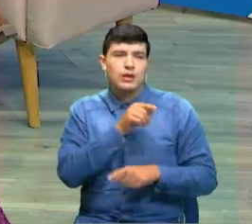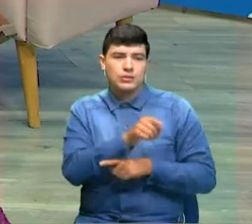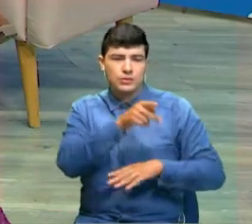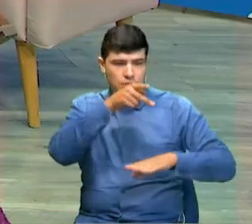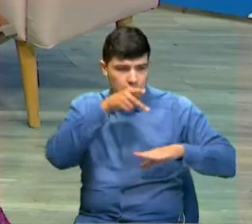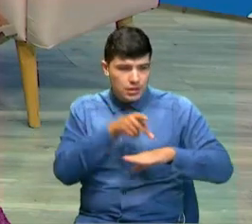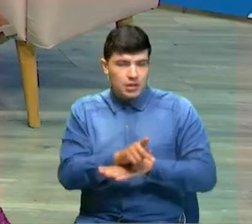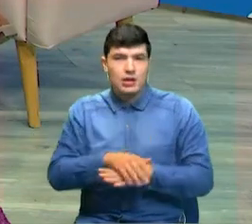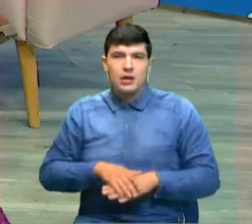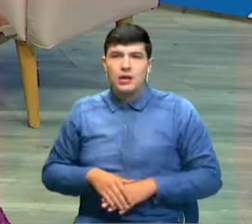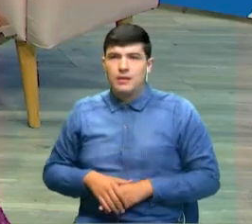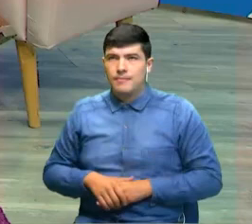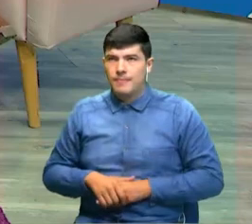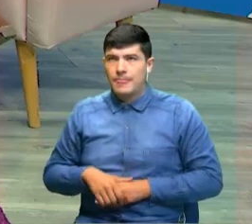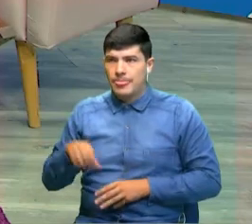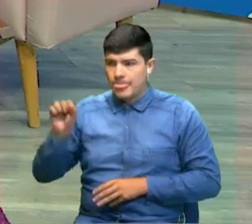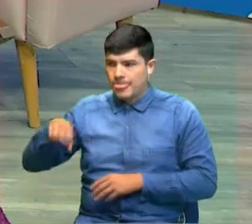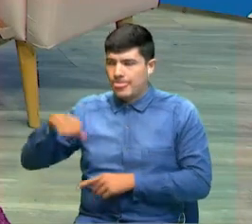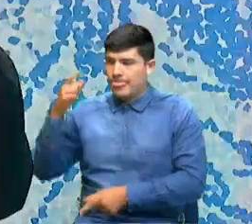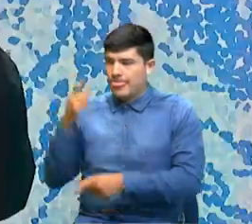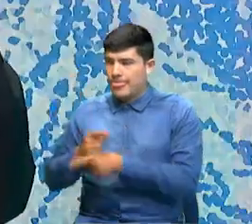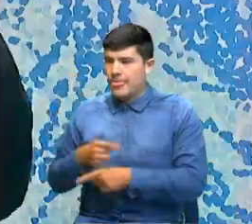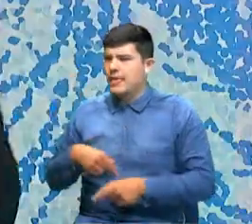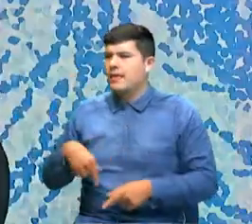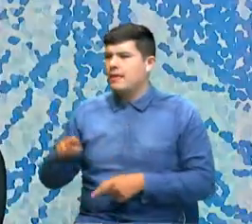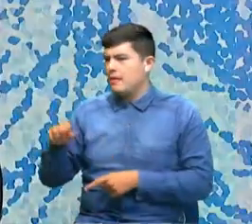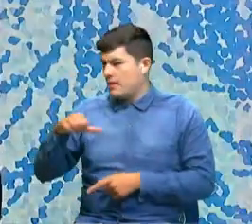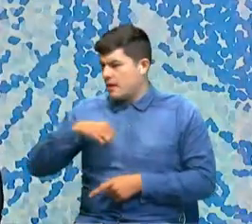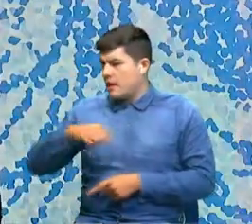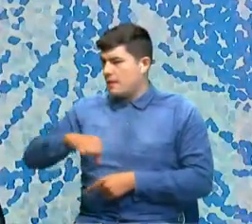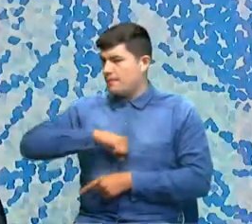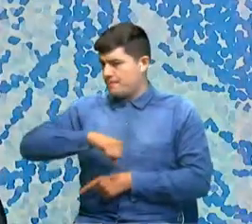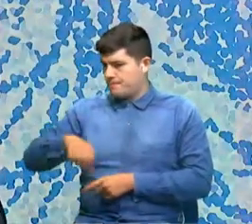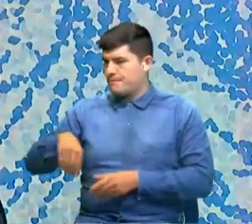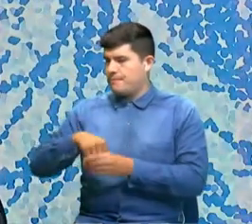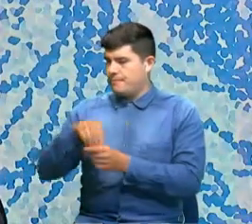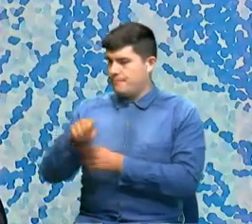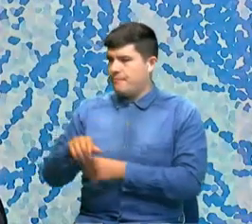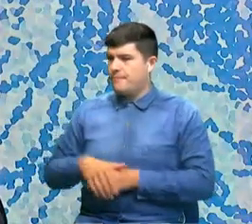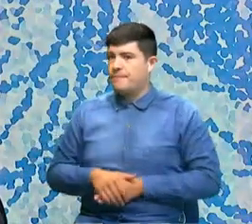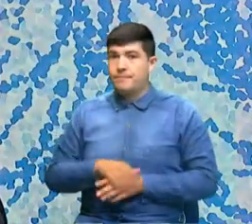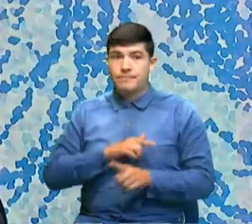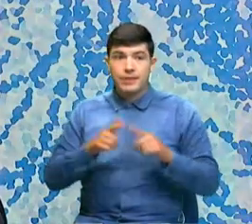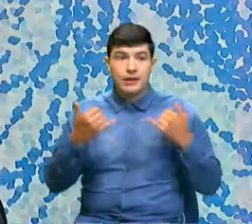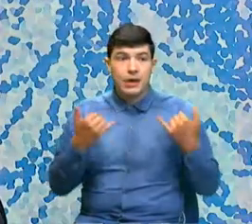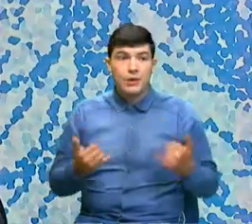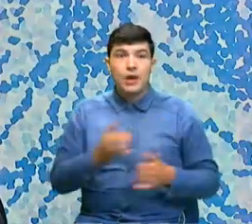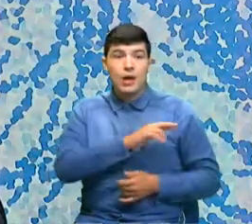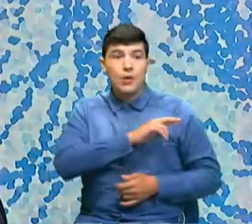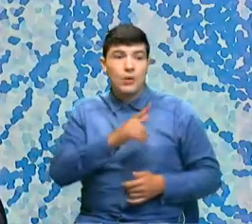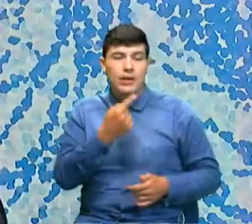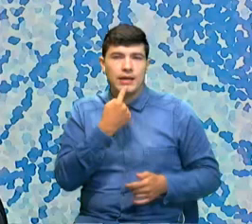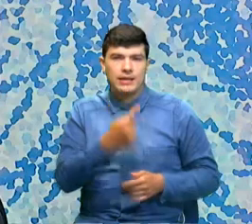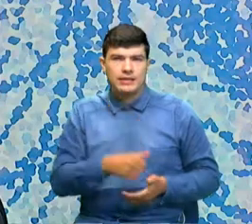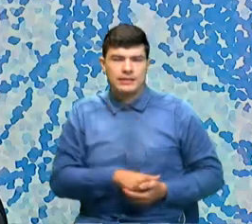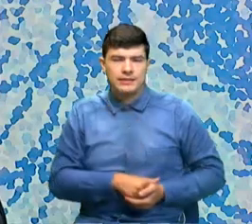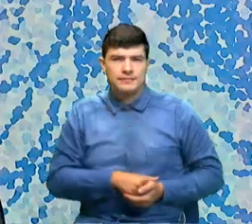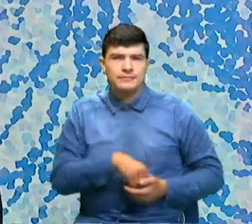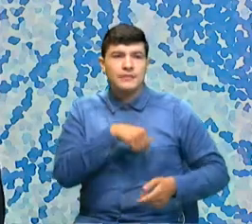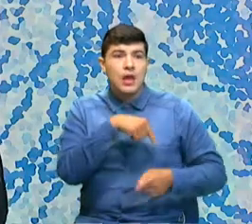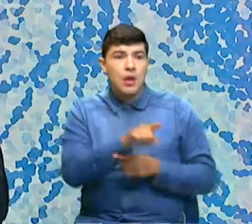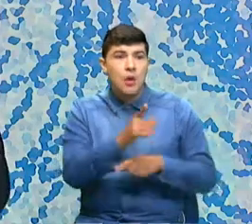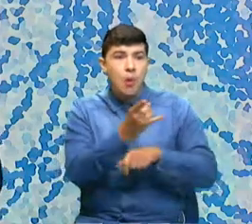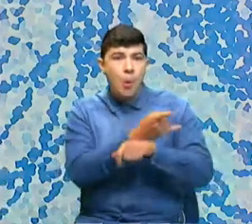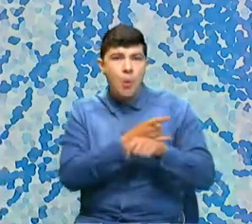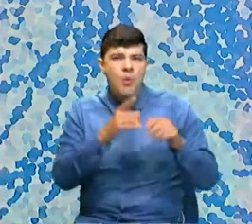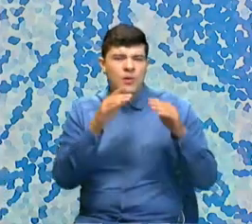que pagó. De lo que pagó. Bueno. Es como si tuvieras el apartamento. Bueno. Existe otro que es el bien común de uso exclusivo, que